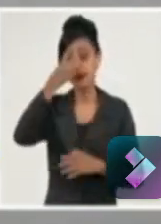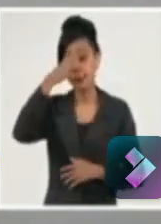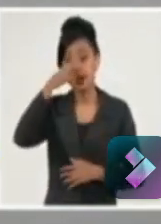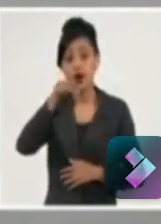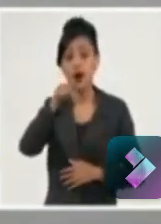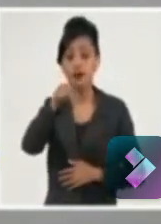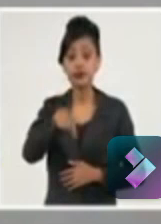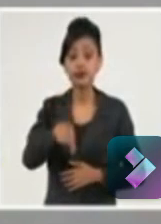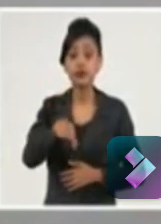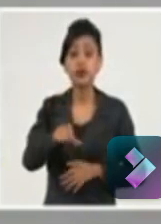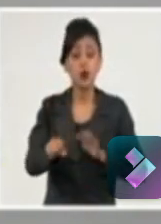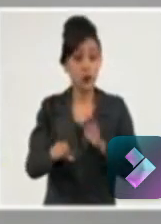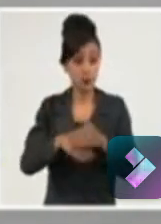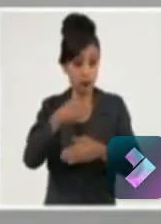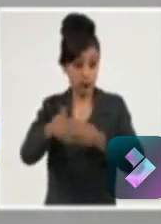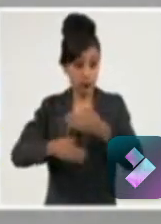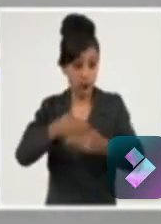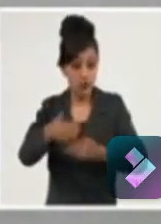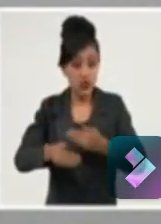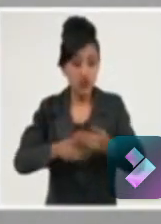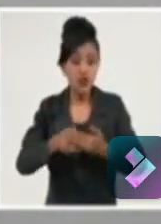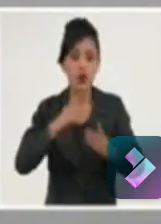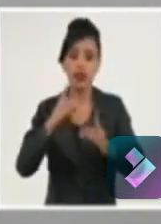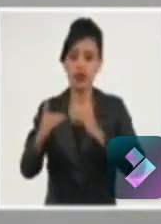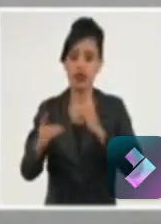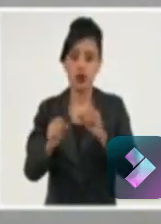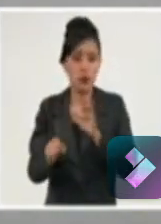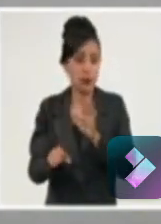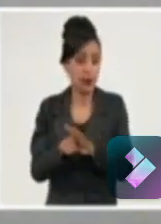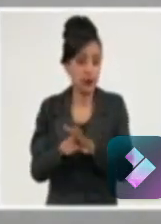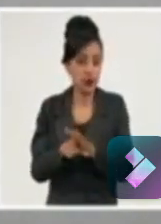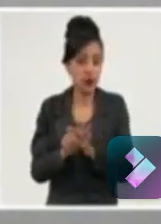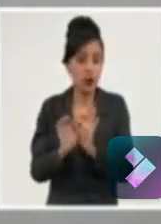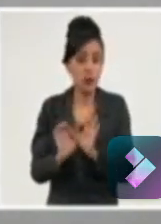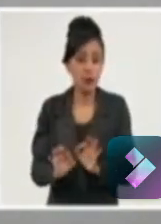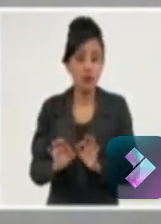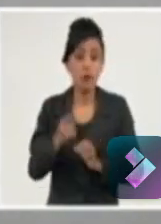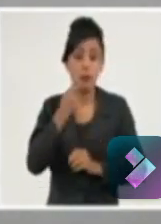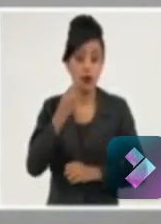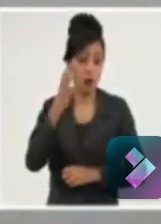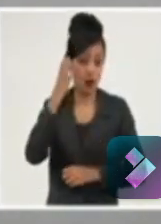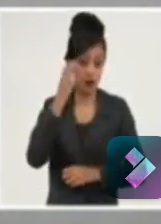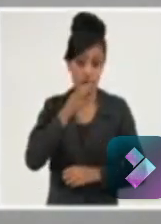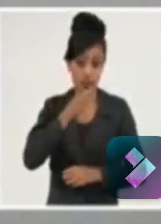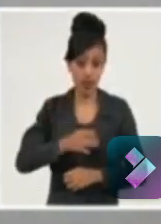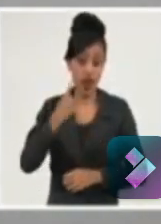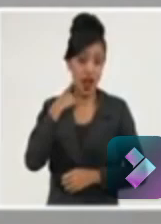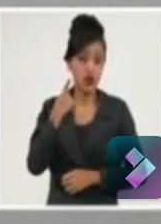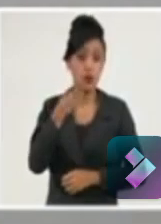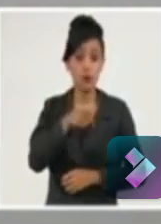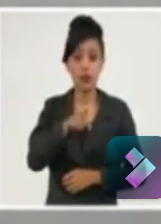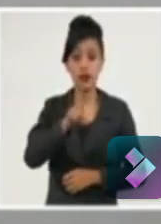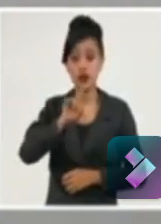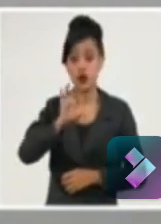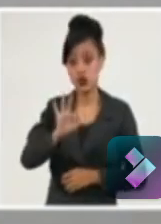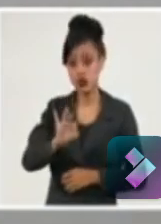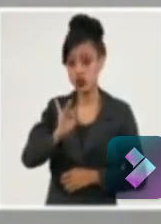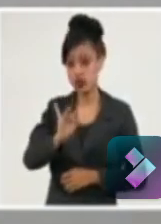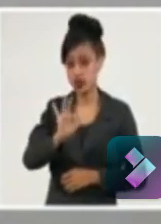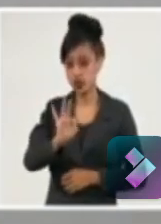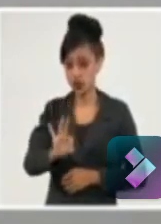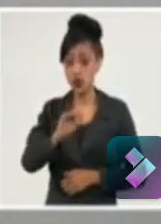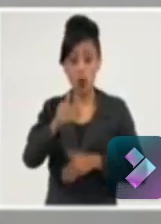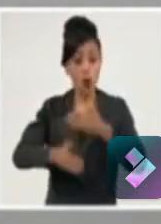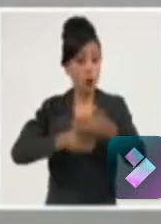cubana que se inició por el comandante jefe Fidel Castro Ruz en el año 1978 es un proceso que es